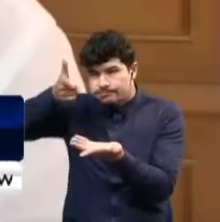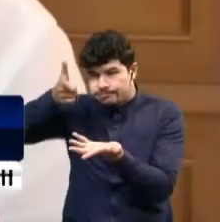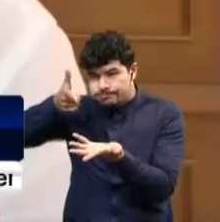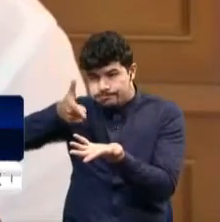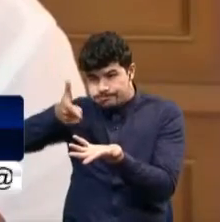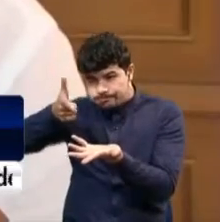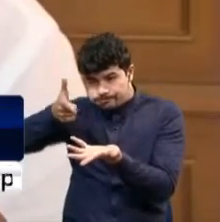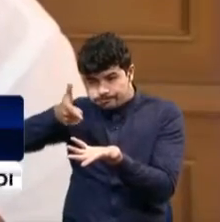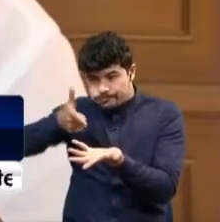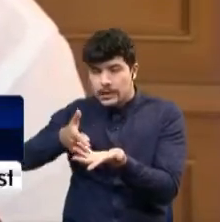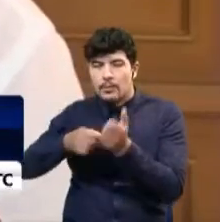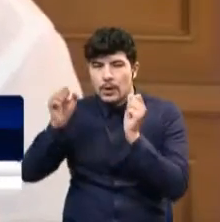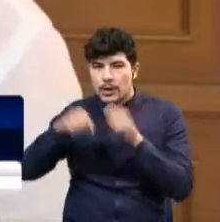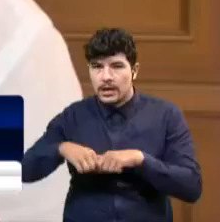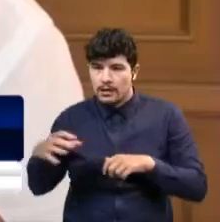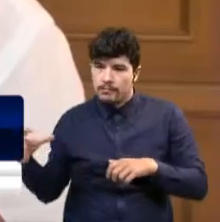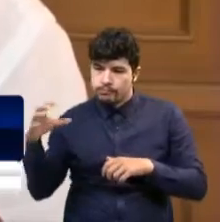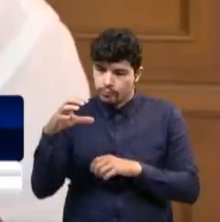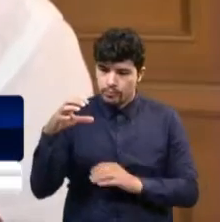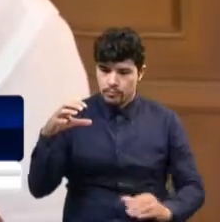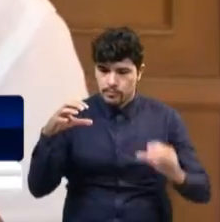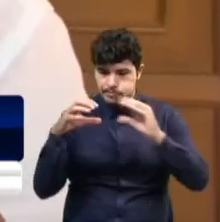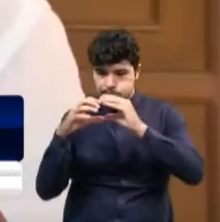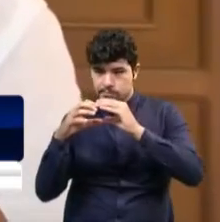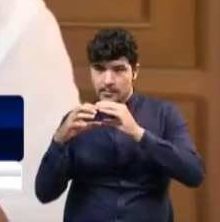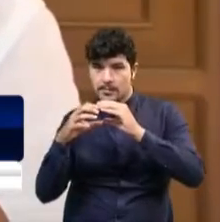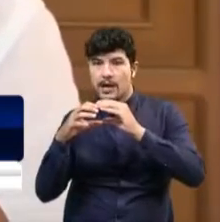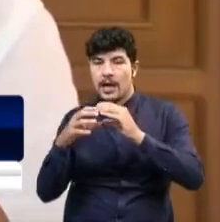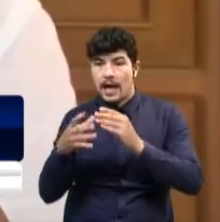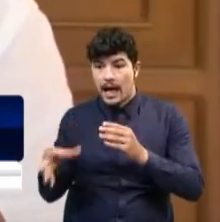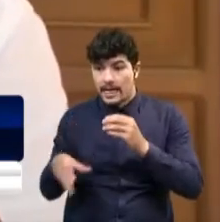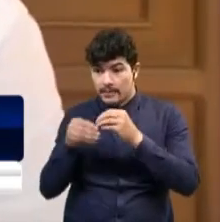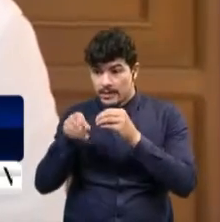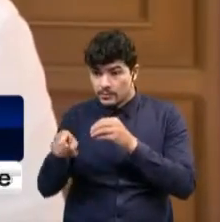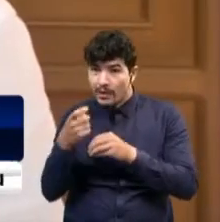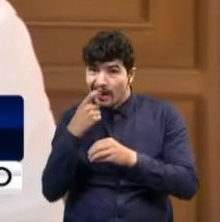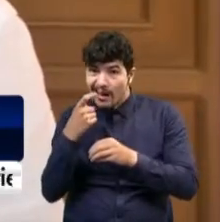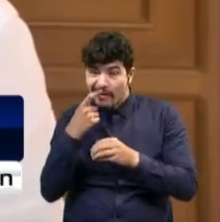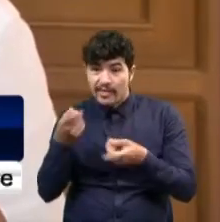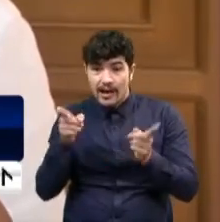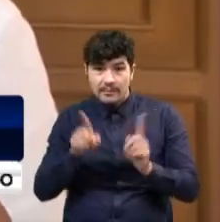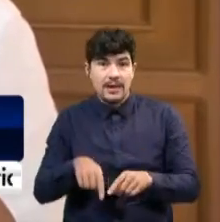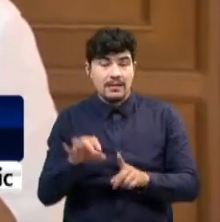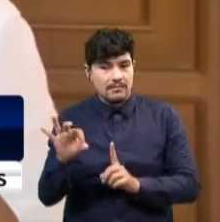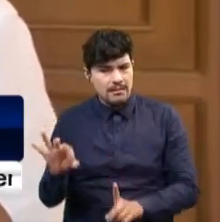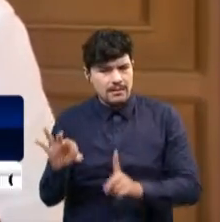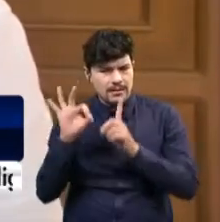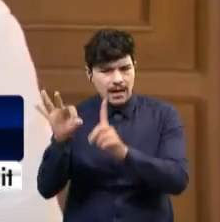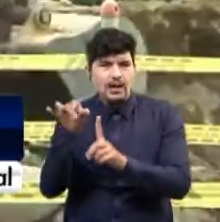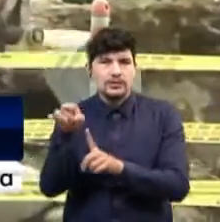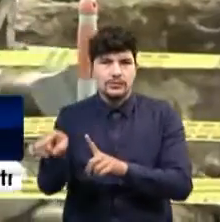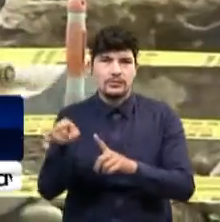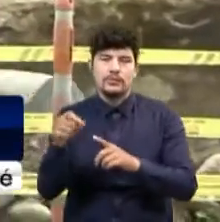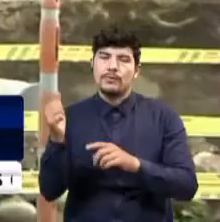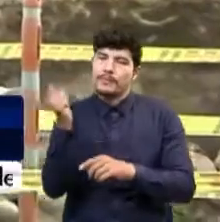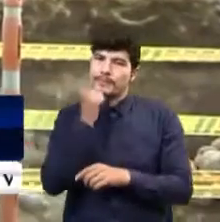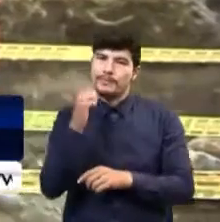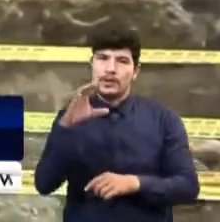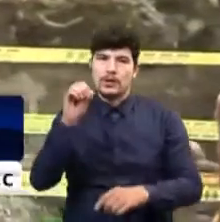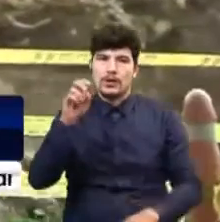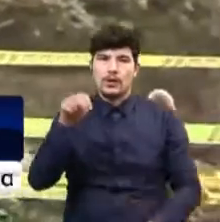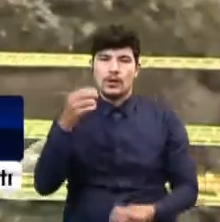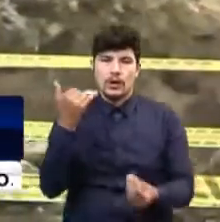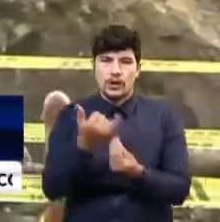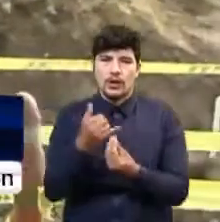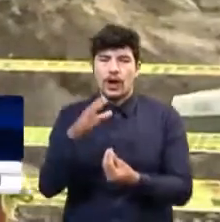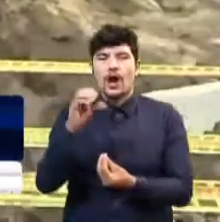utilizan para armar estas vigas, y no solo de la estructura metálica, sino también de la calidad del concreto. El plazo estimado